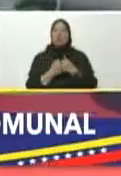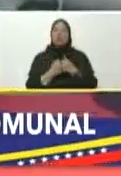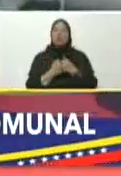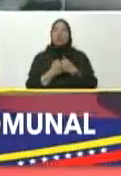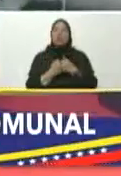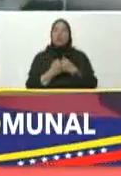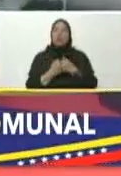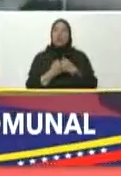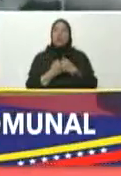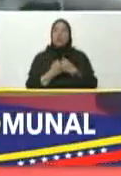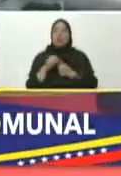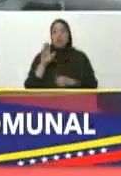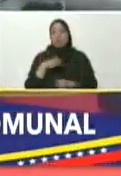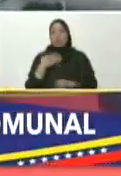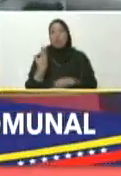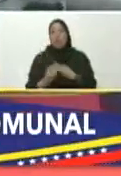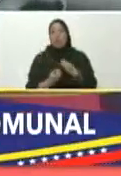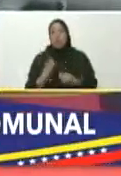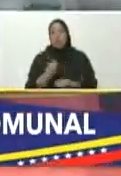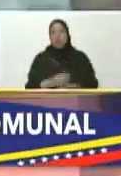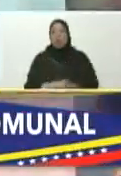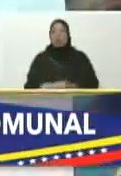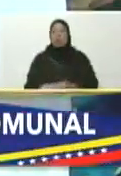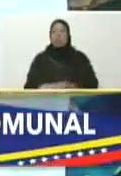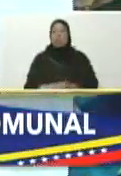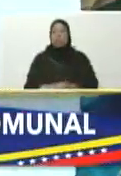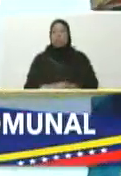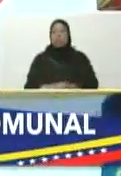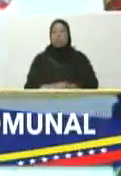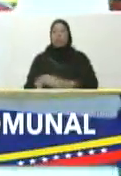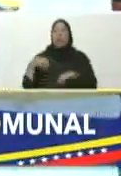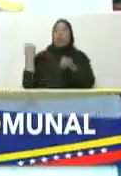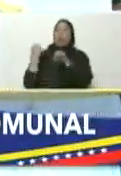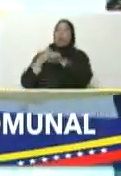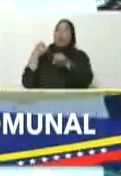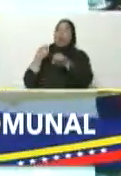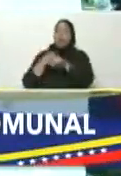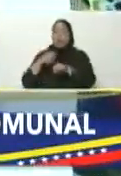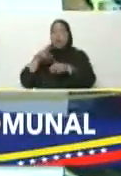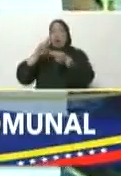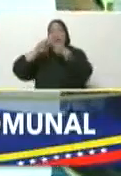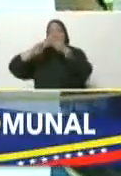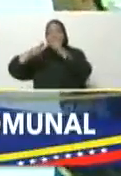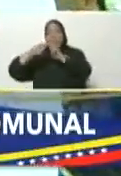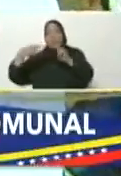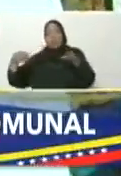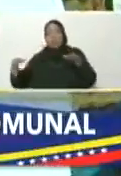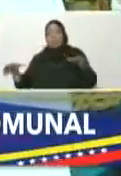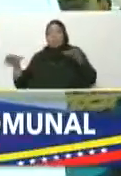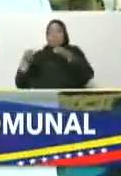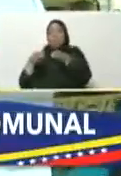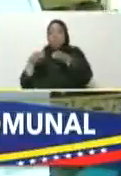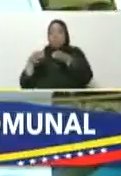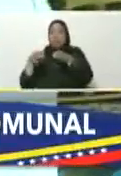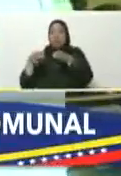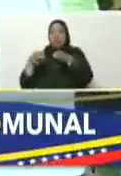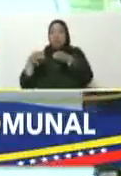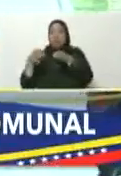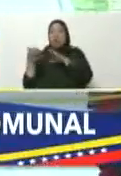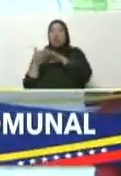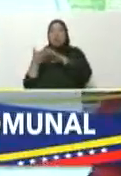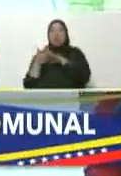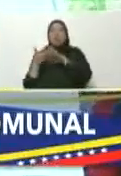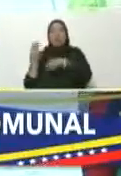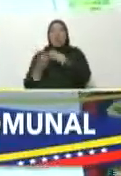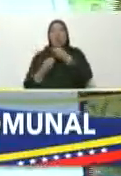donde podrán tener... Están trabajando con los cuadrantes de paz. Positivo, mi comandante. Positivo. ¿Y cómo resulta el cuadrante